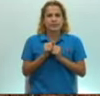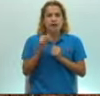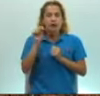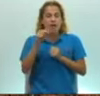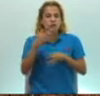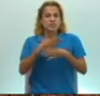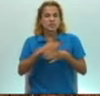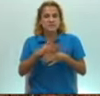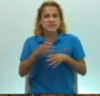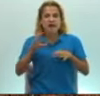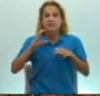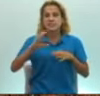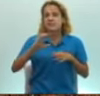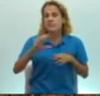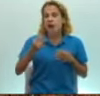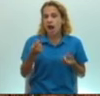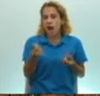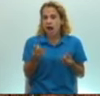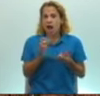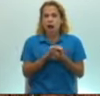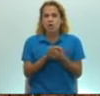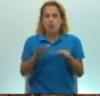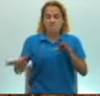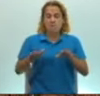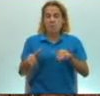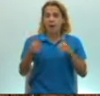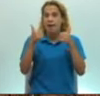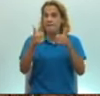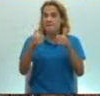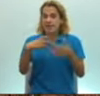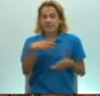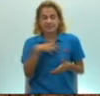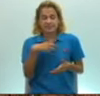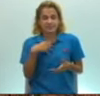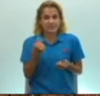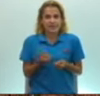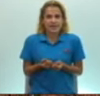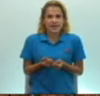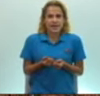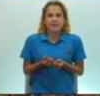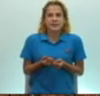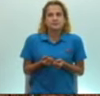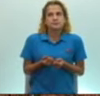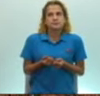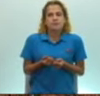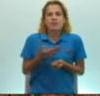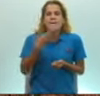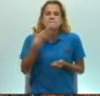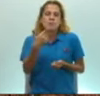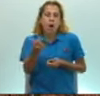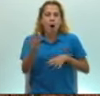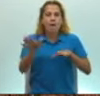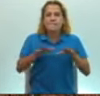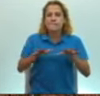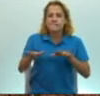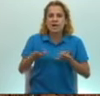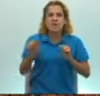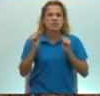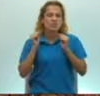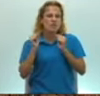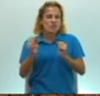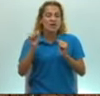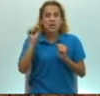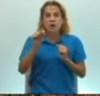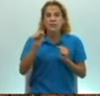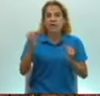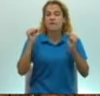se profesionalice? Supone que van a ganar un salario por ello, que se van a preparar muy bien, que van a tener pudiéramos decir,